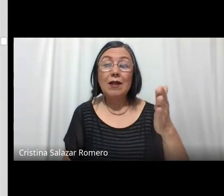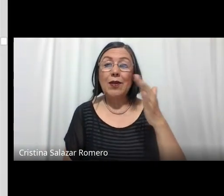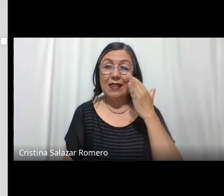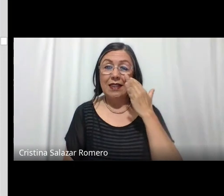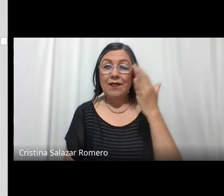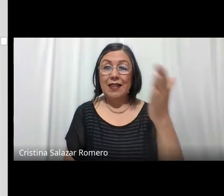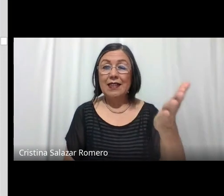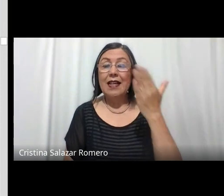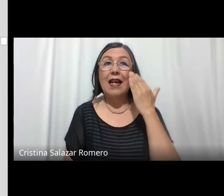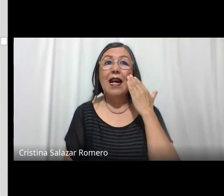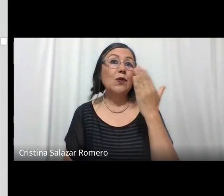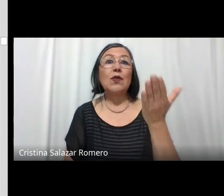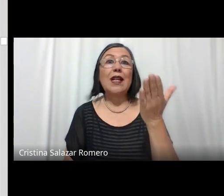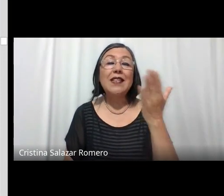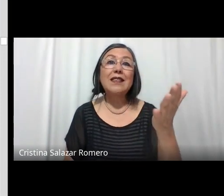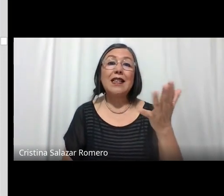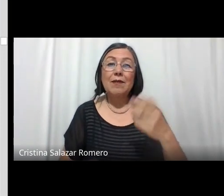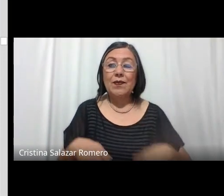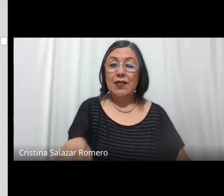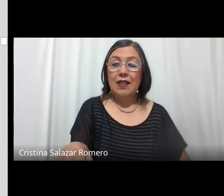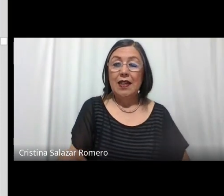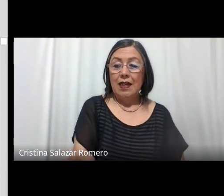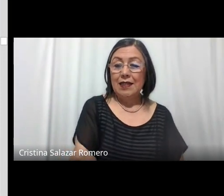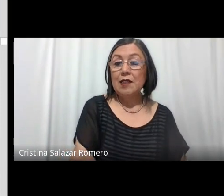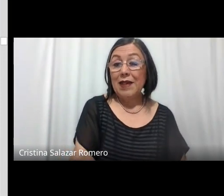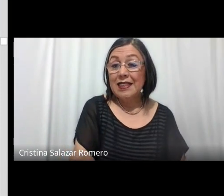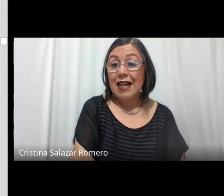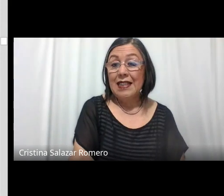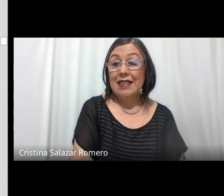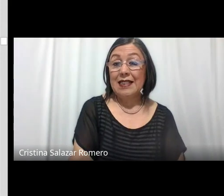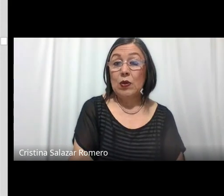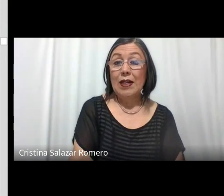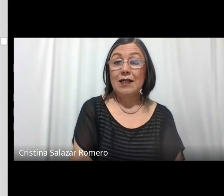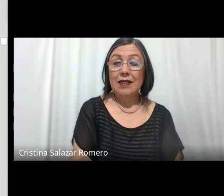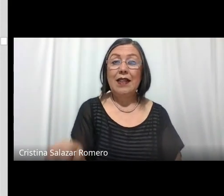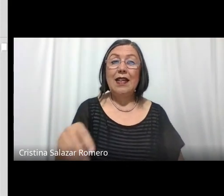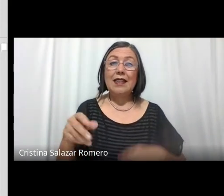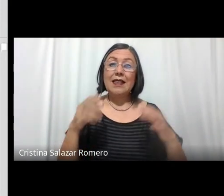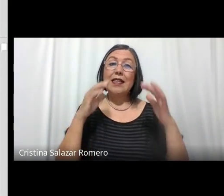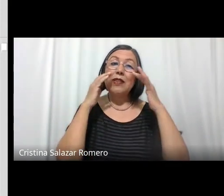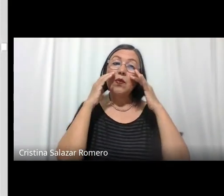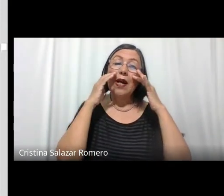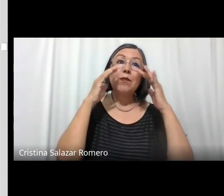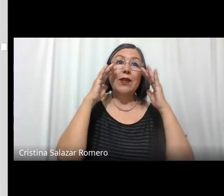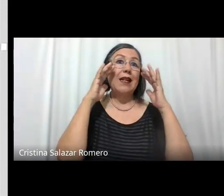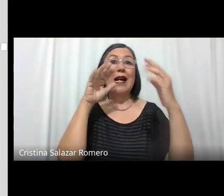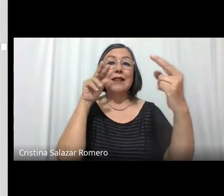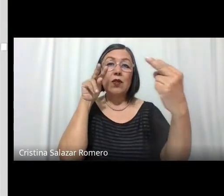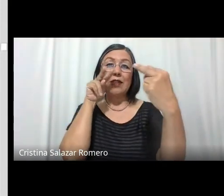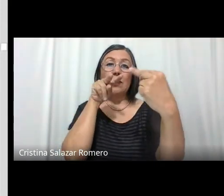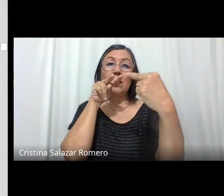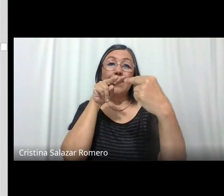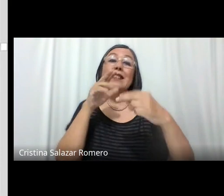visual porque hace referencia al uso de la vista, ¿sí? Es espacial y es gestual, ¿sí? Es decir, es visual porque